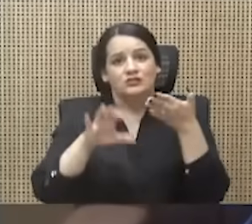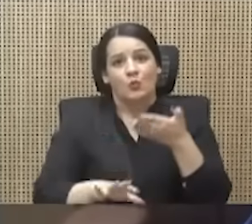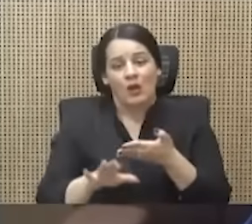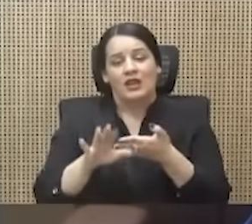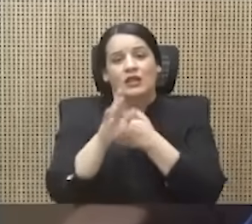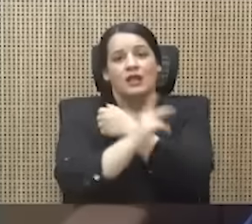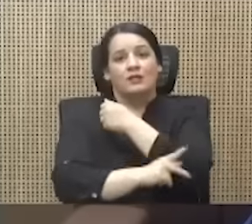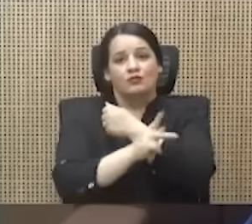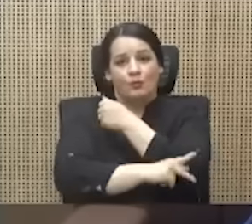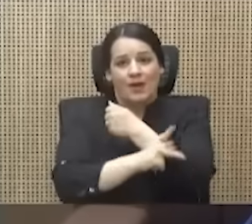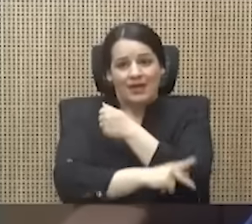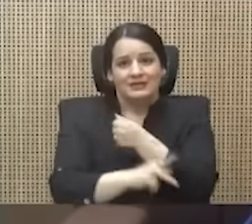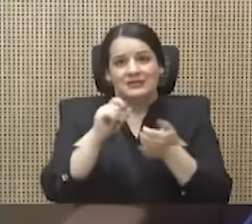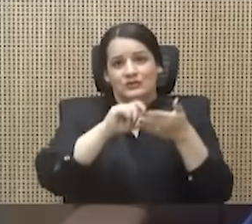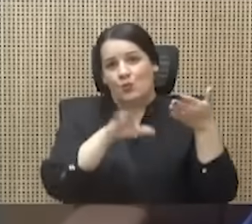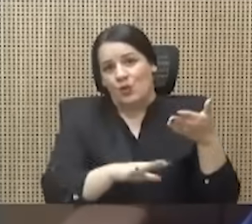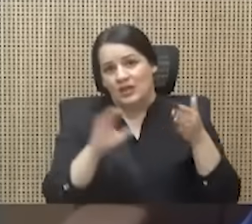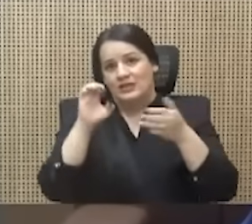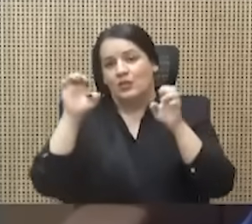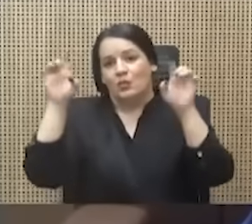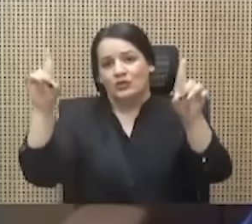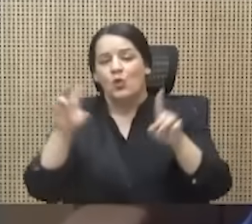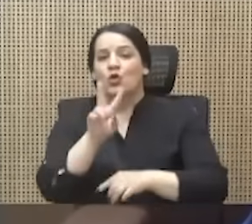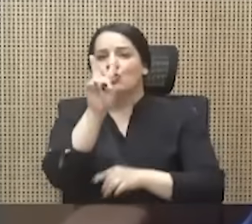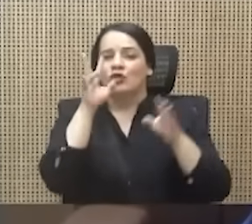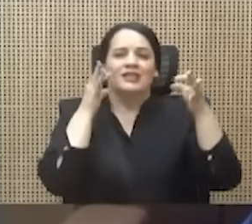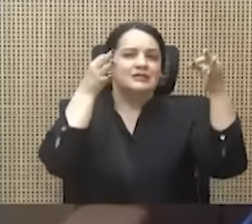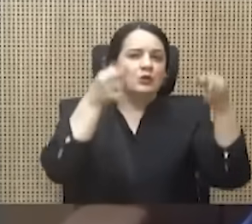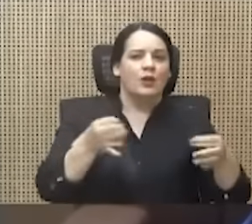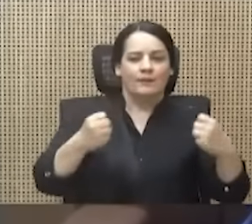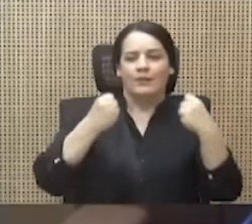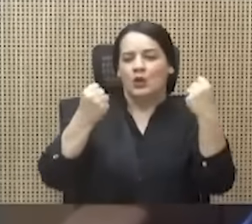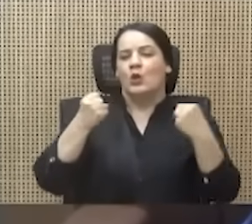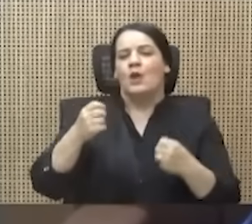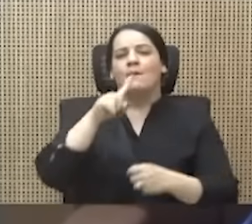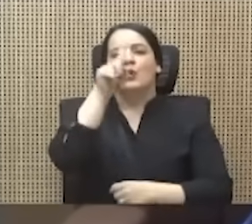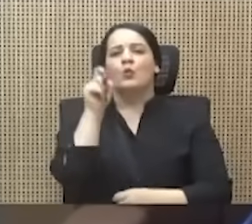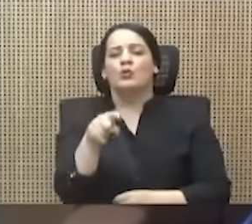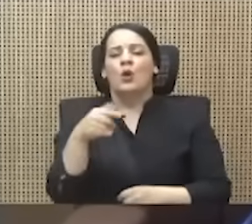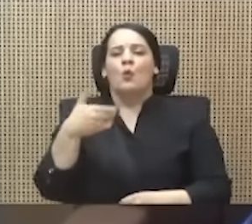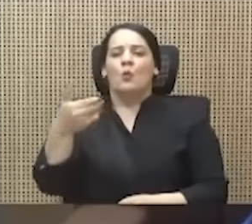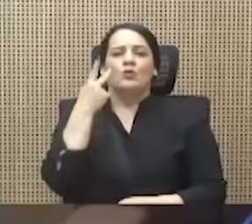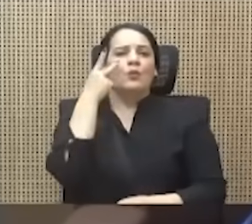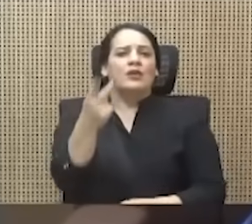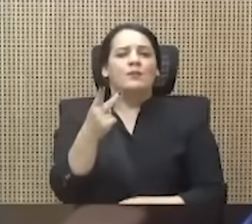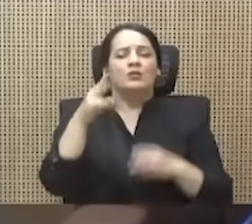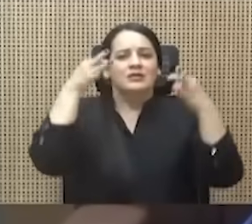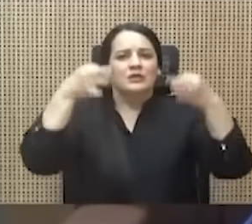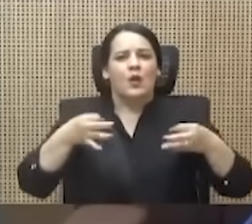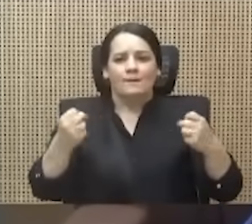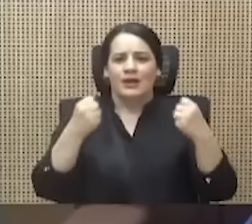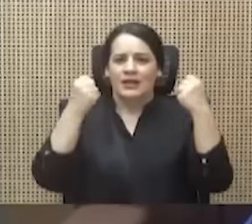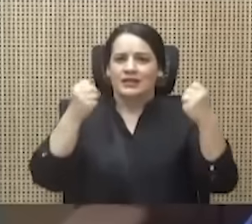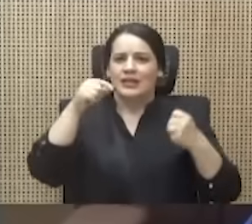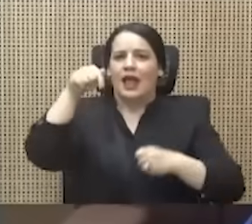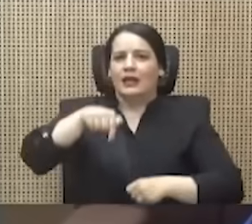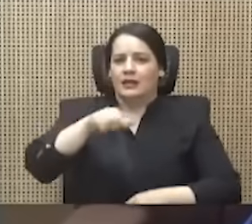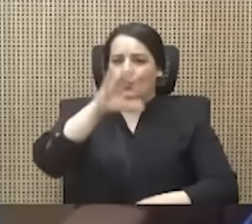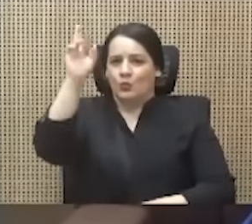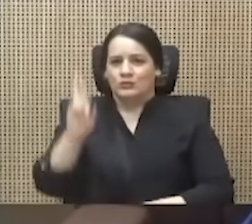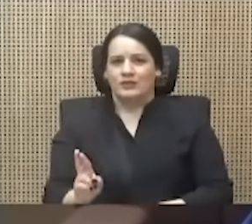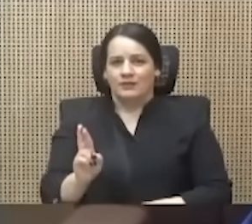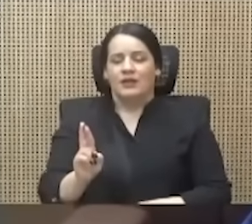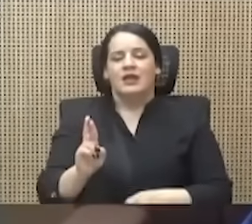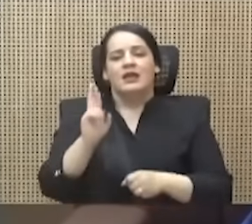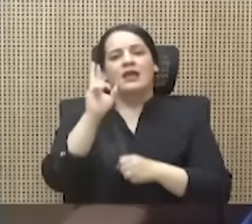país. Dos decisiones valientes. La pregunta es, ¿cuándo veremos decisiones valientes como estas en un gobierno de Costa Rica que en campaña